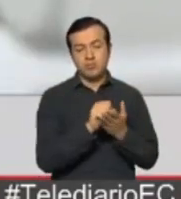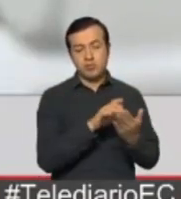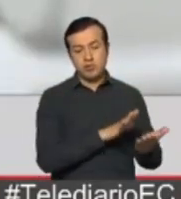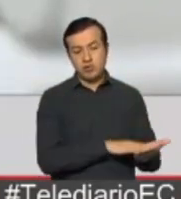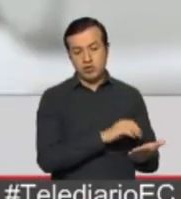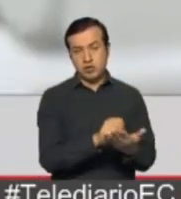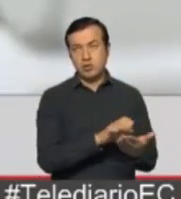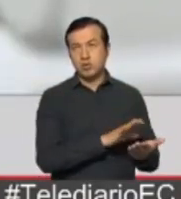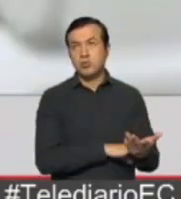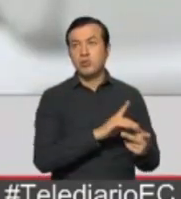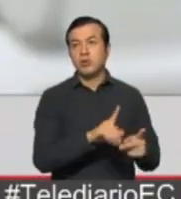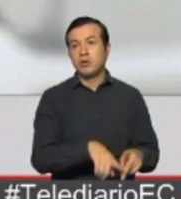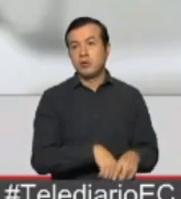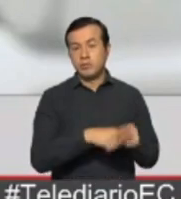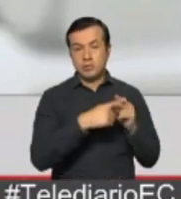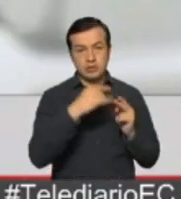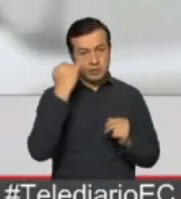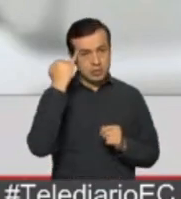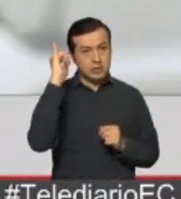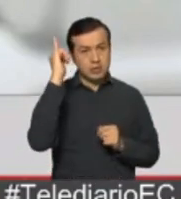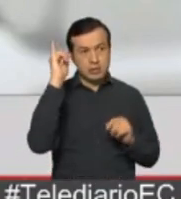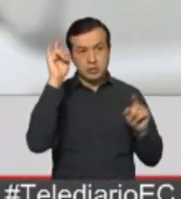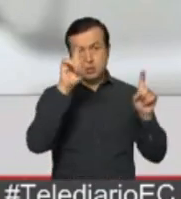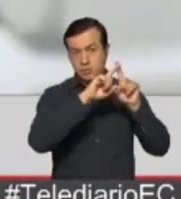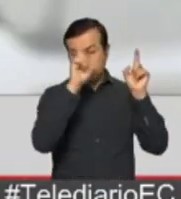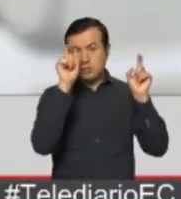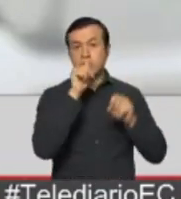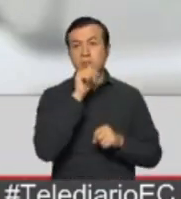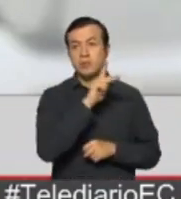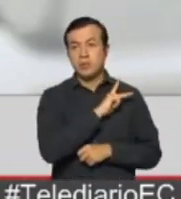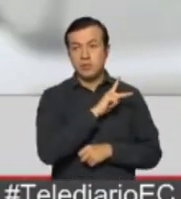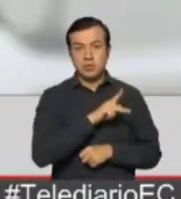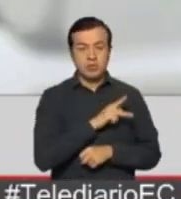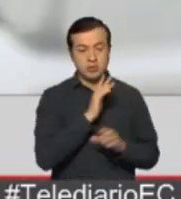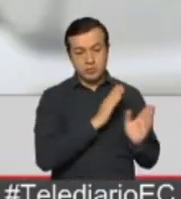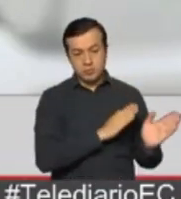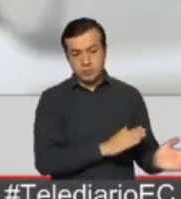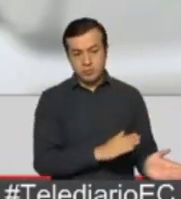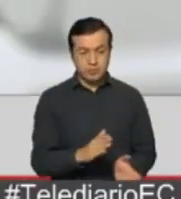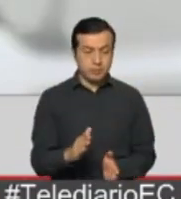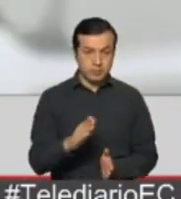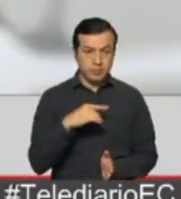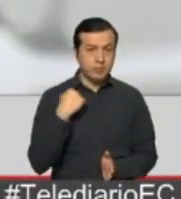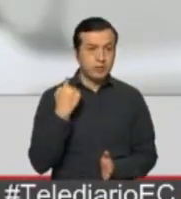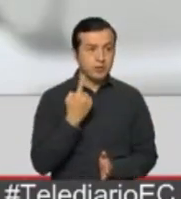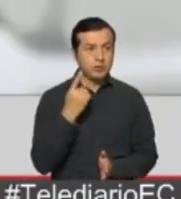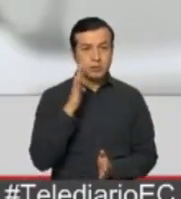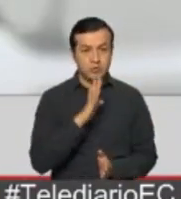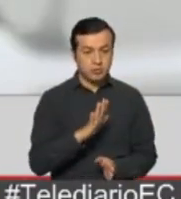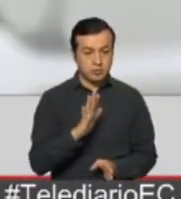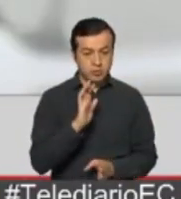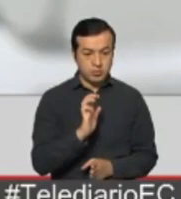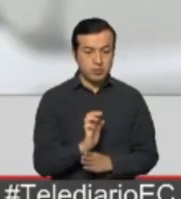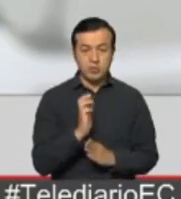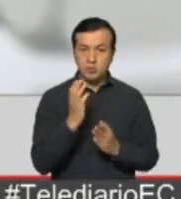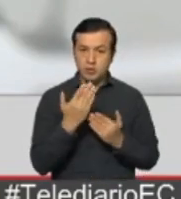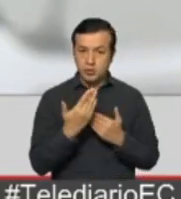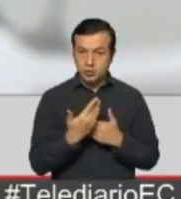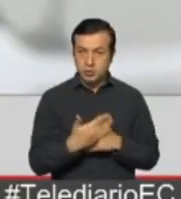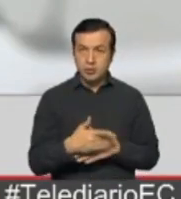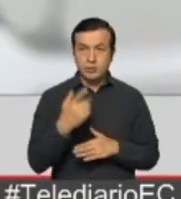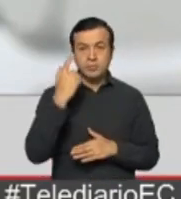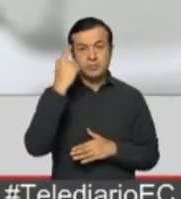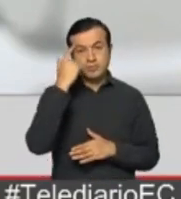inicia como una iniciativa privada dentro de nuestro ordenamiento jurídico nosotros nosotros de un ecuador tenemos contemplado la opción